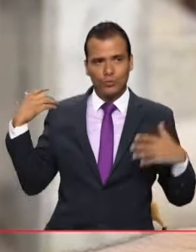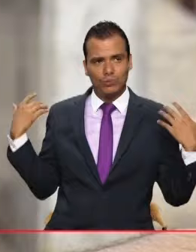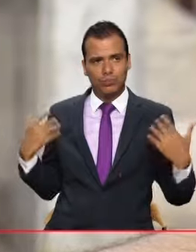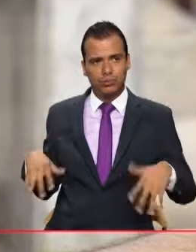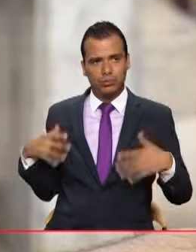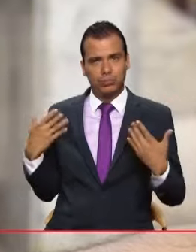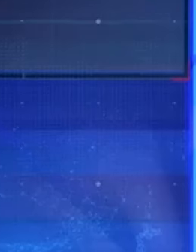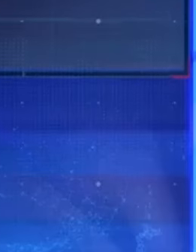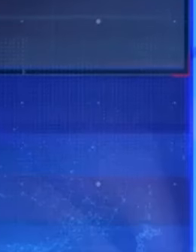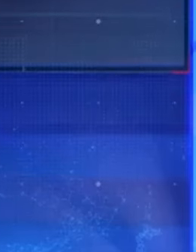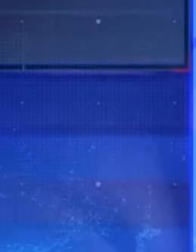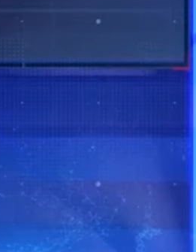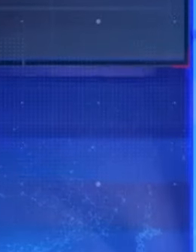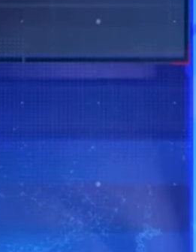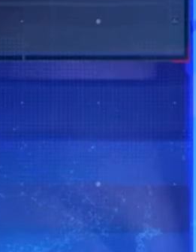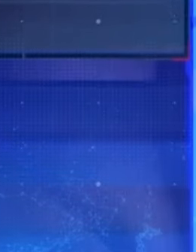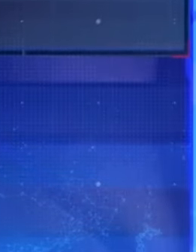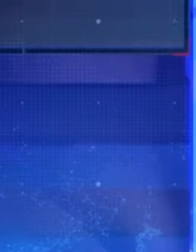monseñor